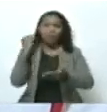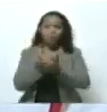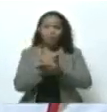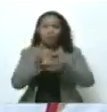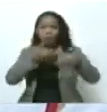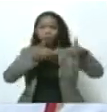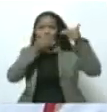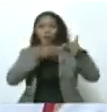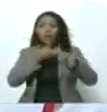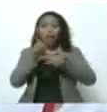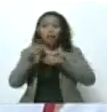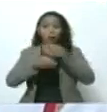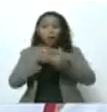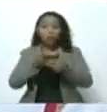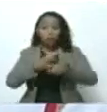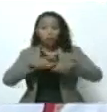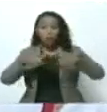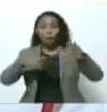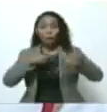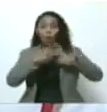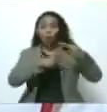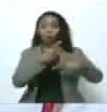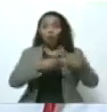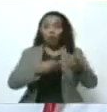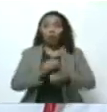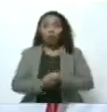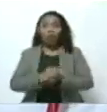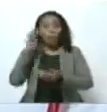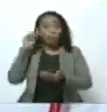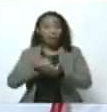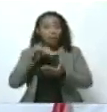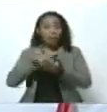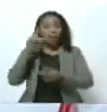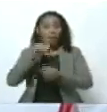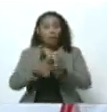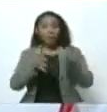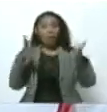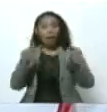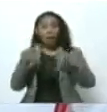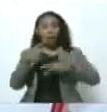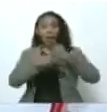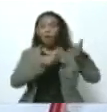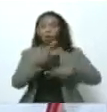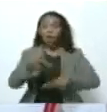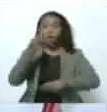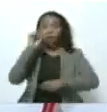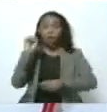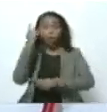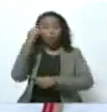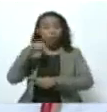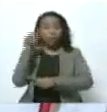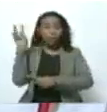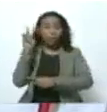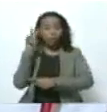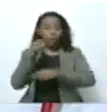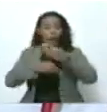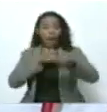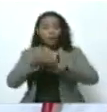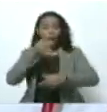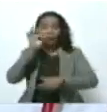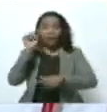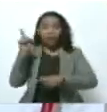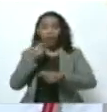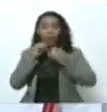secuestros, y eso ha incrementado la producción. Miranda también era un gran productor de café, fue el primer productor de café de Venezuela, eso lo